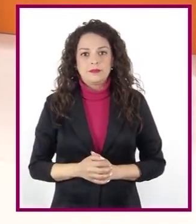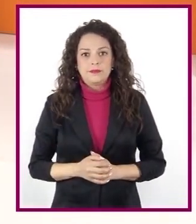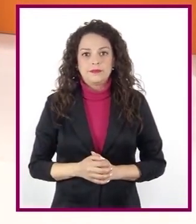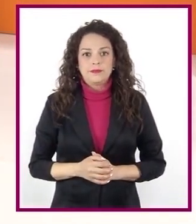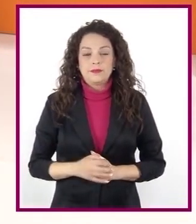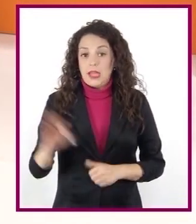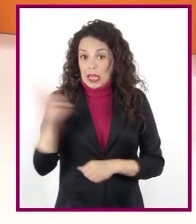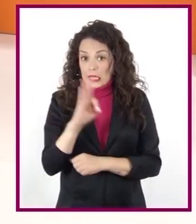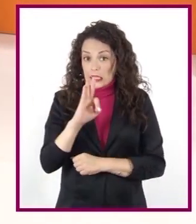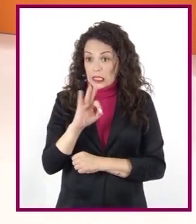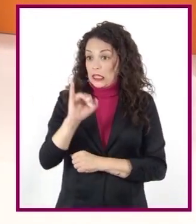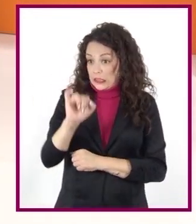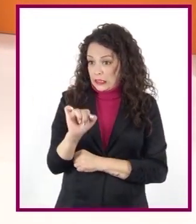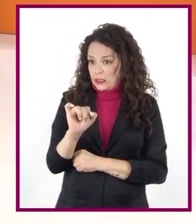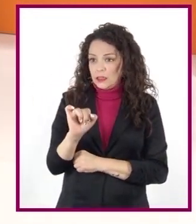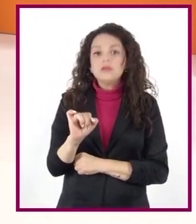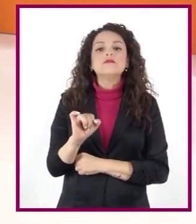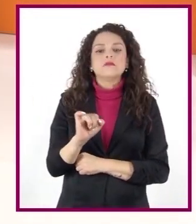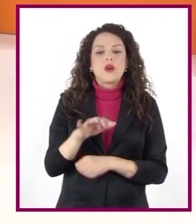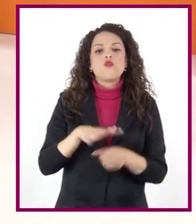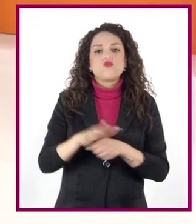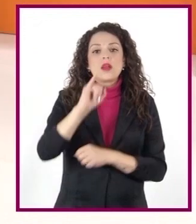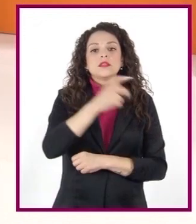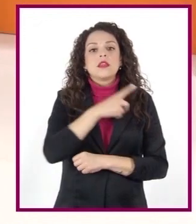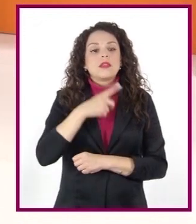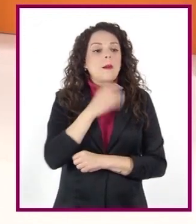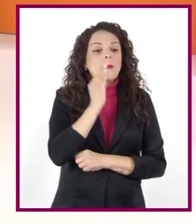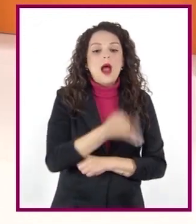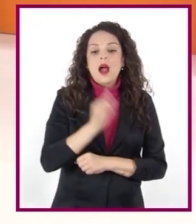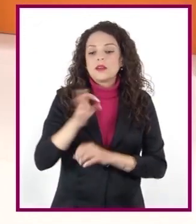¿qué límites hay que aceptar? ¿Quién los marca o los decide?